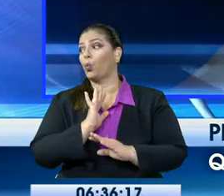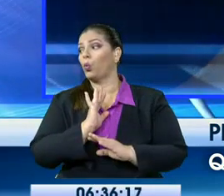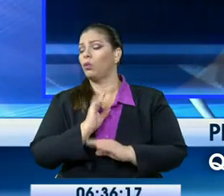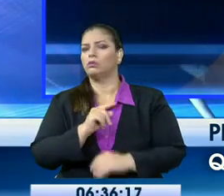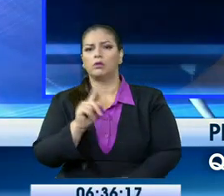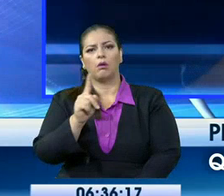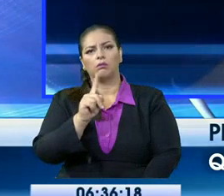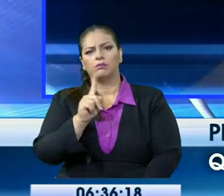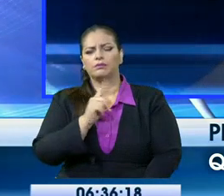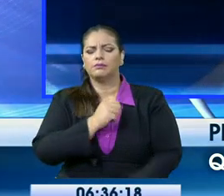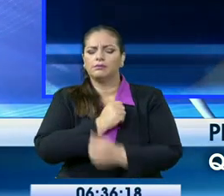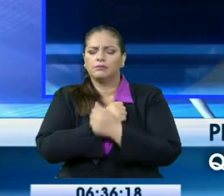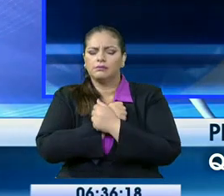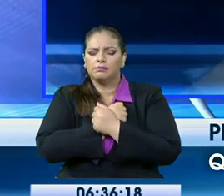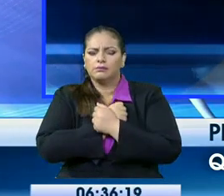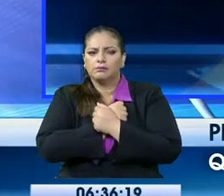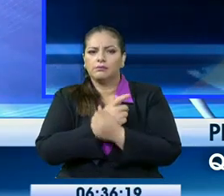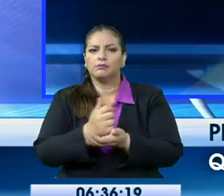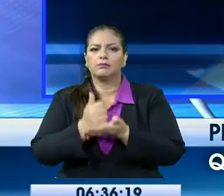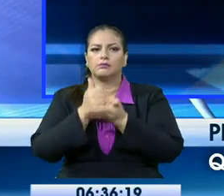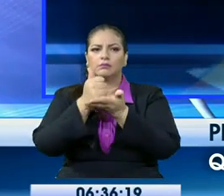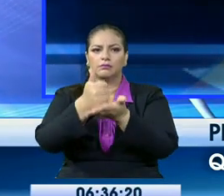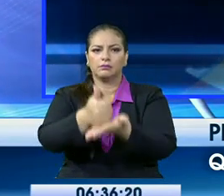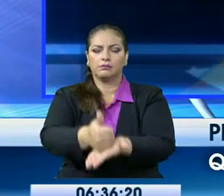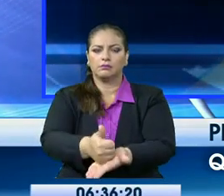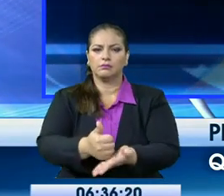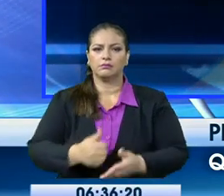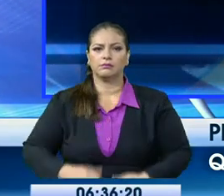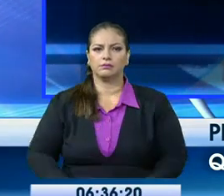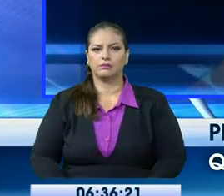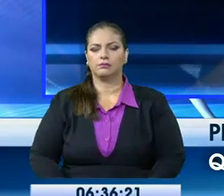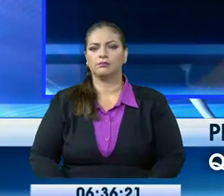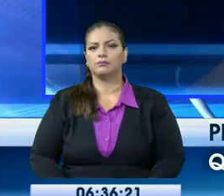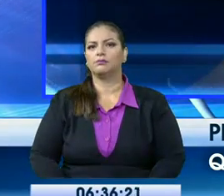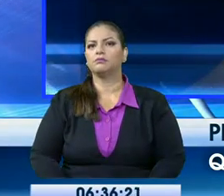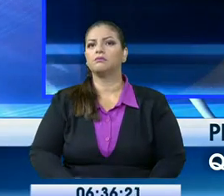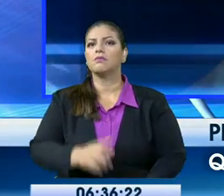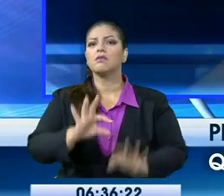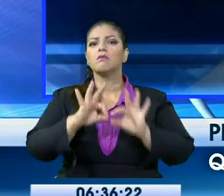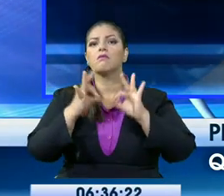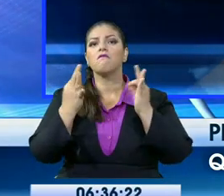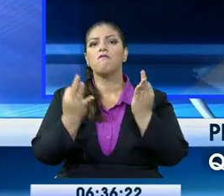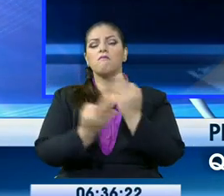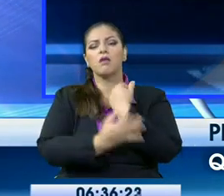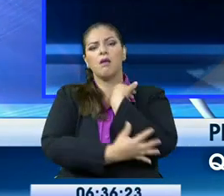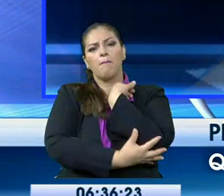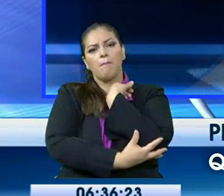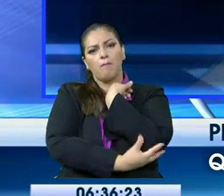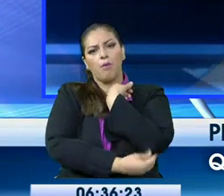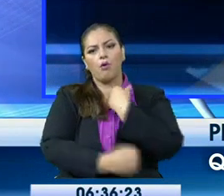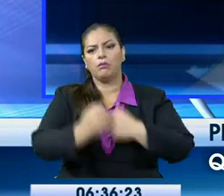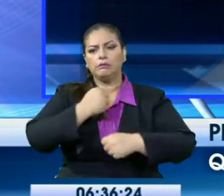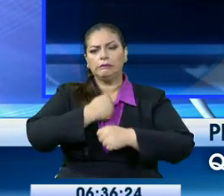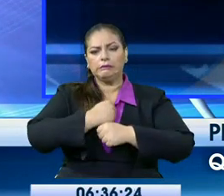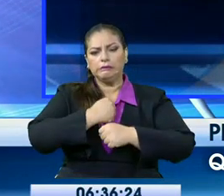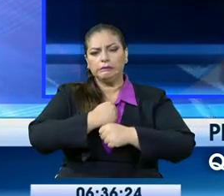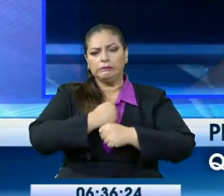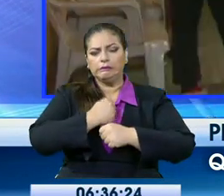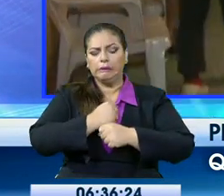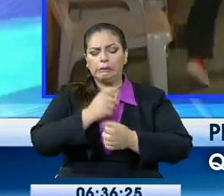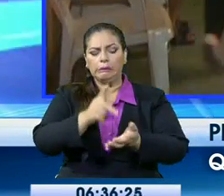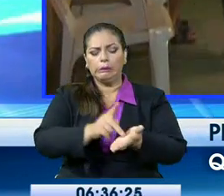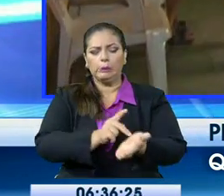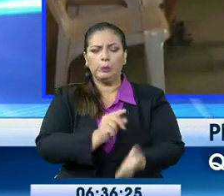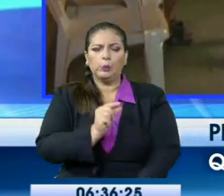Hablando, personas son personas muy modestas. Por supuesto. Que se ganan el pan diario en muchas ocasiones, ni eso. Así es. Entonces,